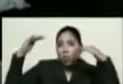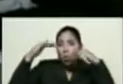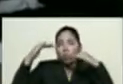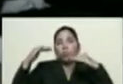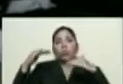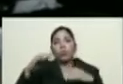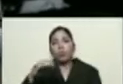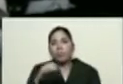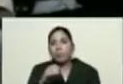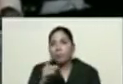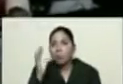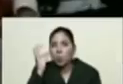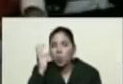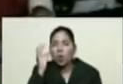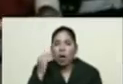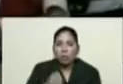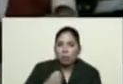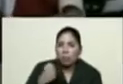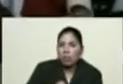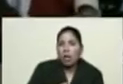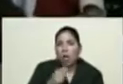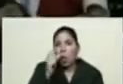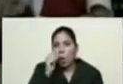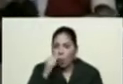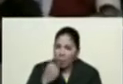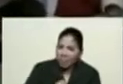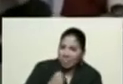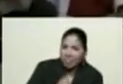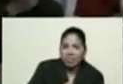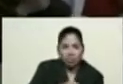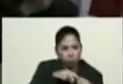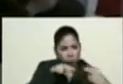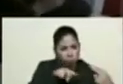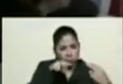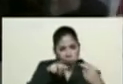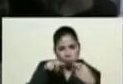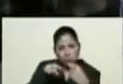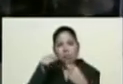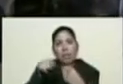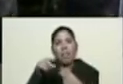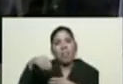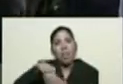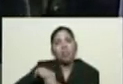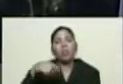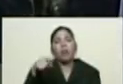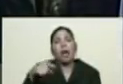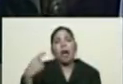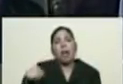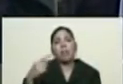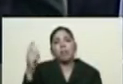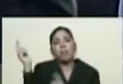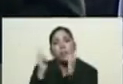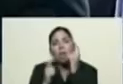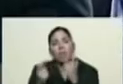mujer trabajadora, del obrero. Ahí está Chávez presente. Está vivo.